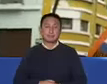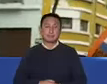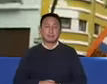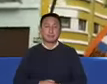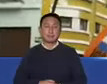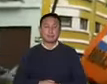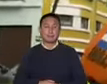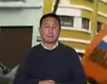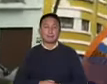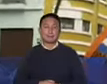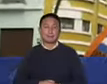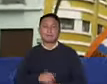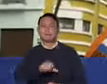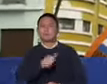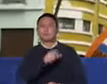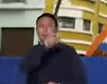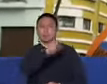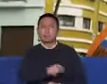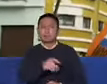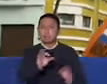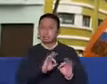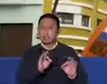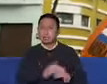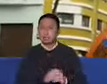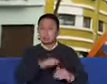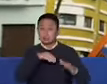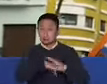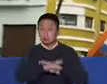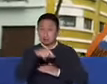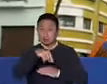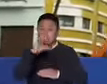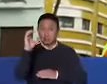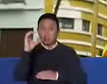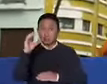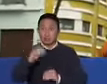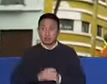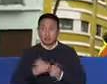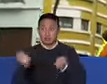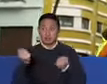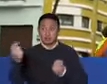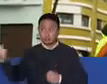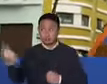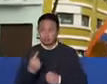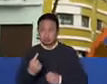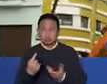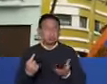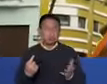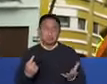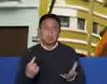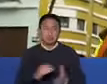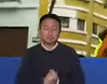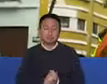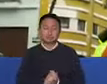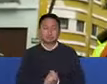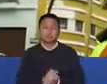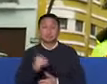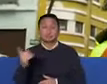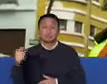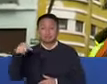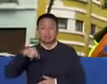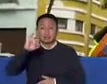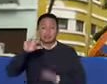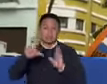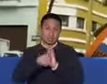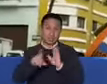De quien no tenemos ningún registro de que haya ingresado por los controles migratorios. Es decir, ingresó al